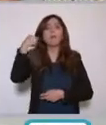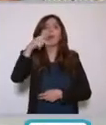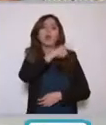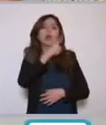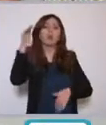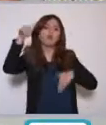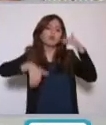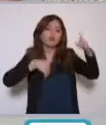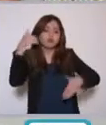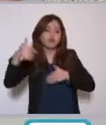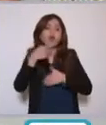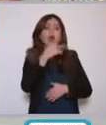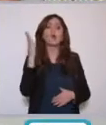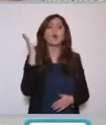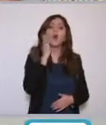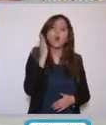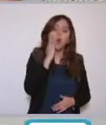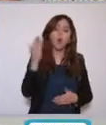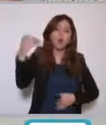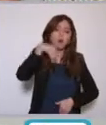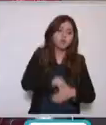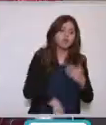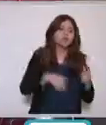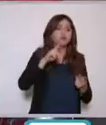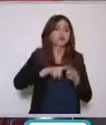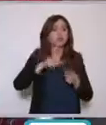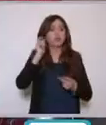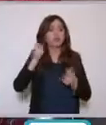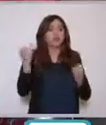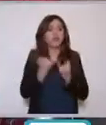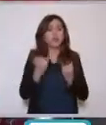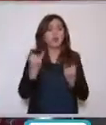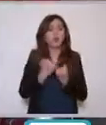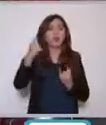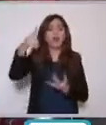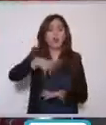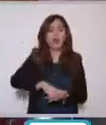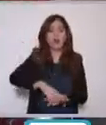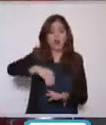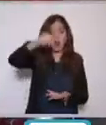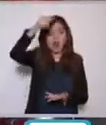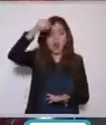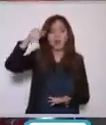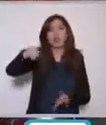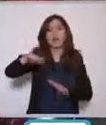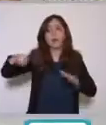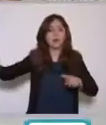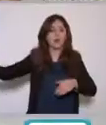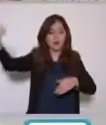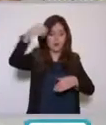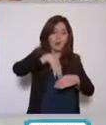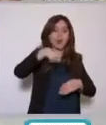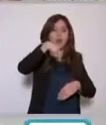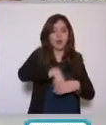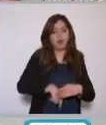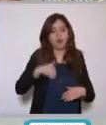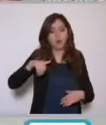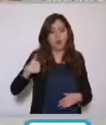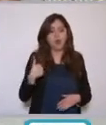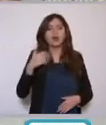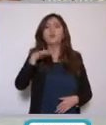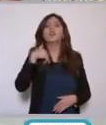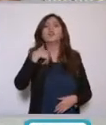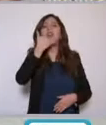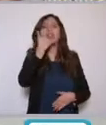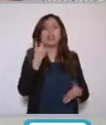toalla. Exacto, te cabe la toalla, te cabe el Hasta la arena del mar que bronceador. también se queda de repente en la bolsa. Exactamente, Te voy a exactamente. decir a mí qué me pasa, que